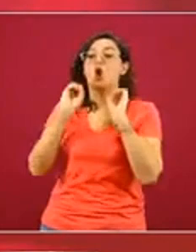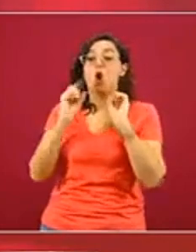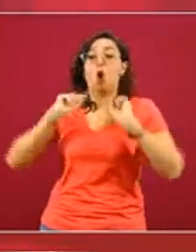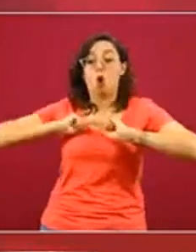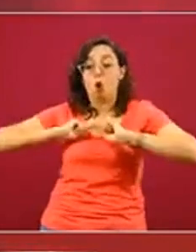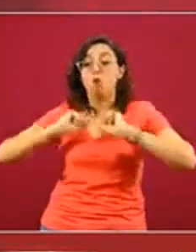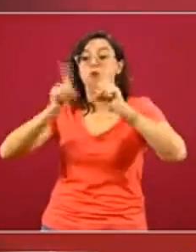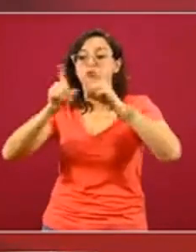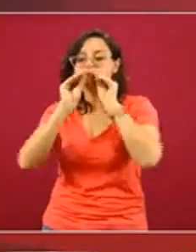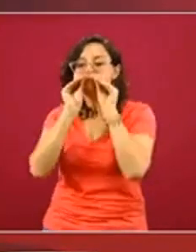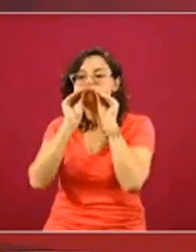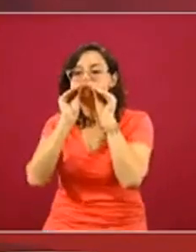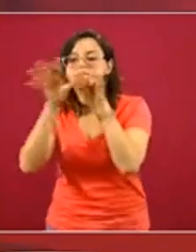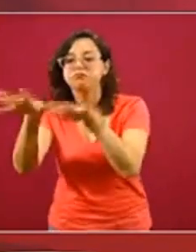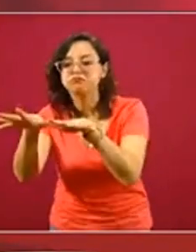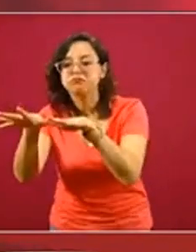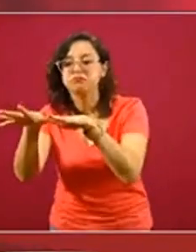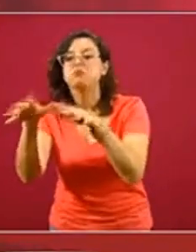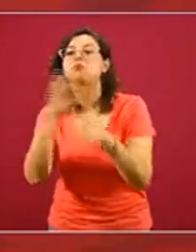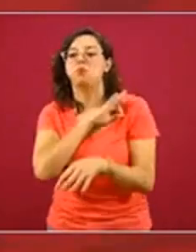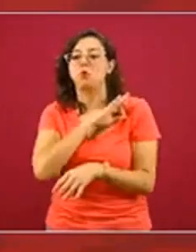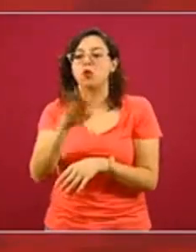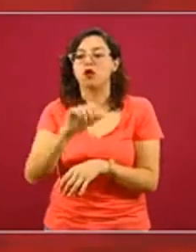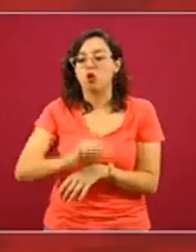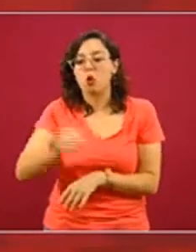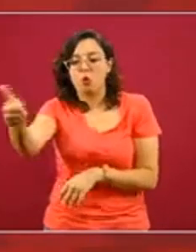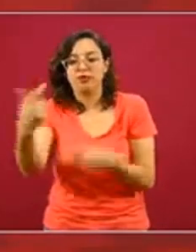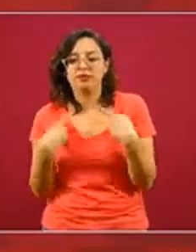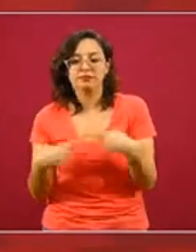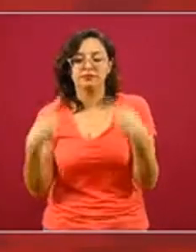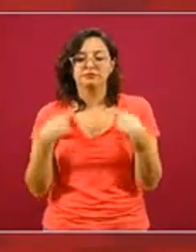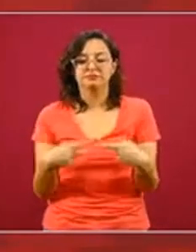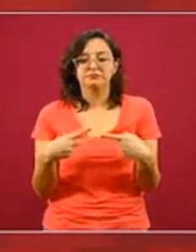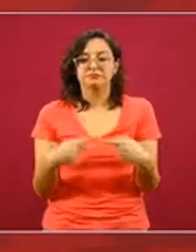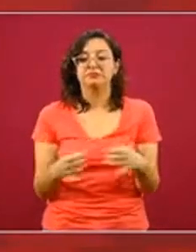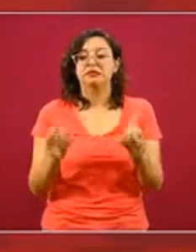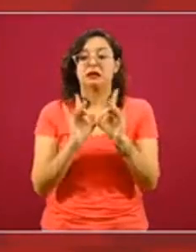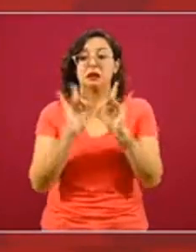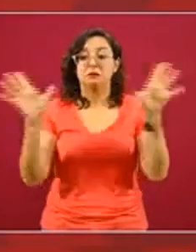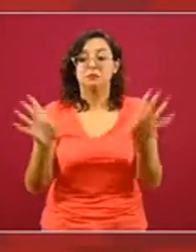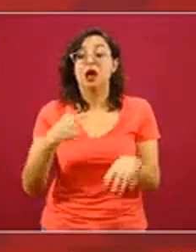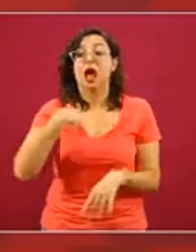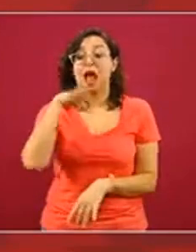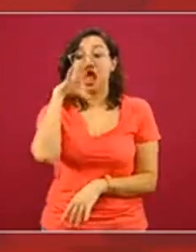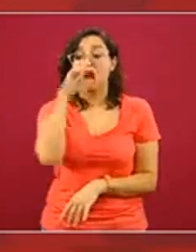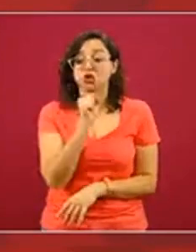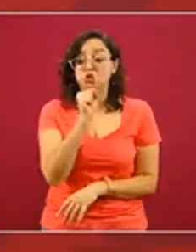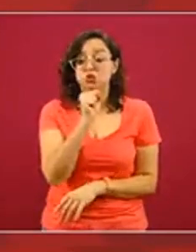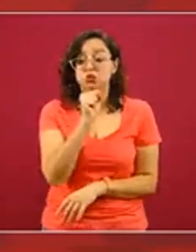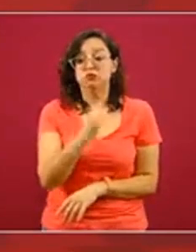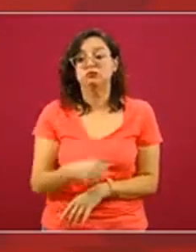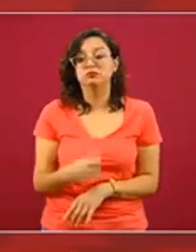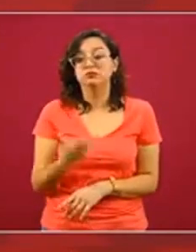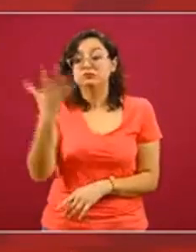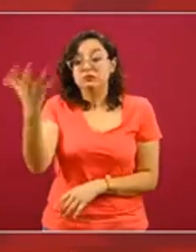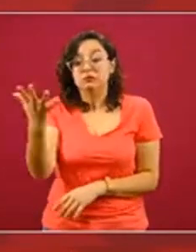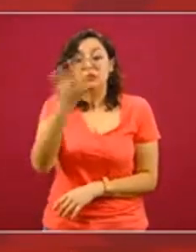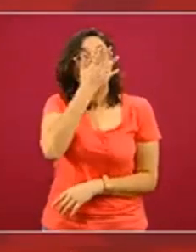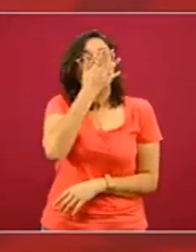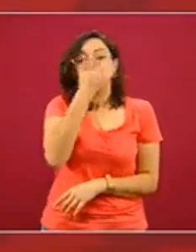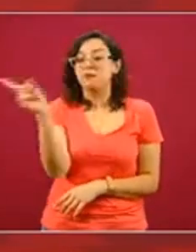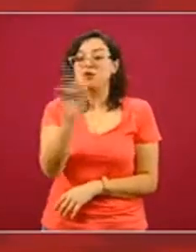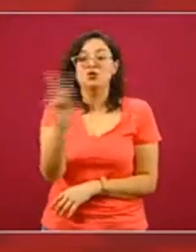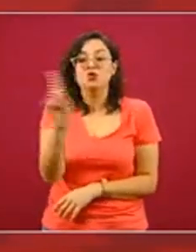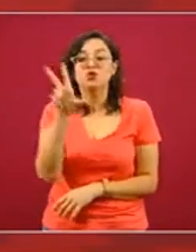la saliva y las secreciones respiratorias a otra persona. Si me sorprende un estornudo, me lo tapo, no con la mano, porque con la